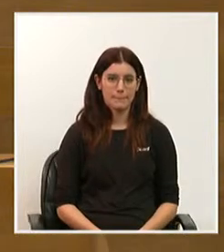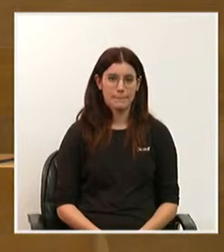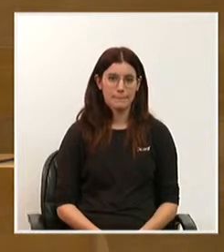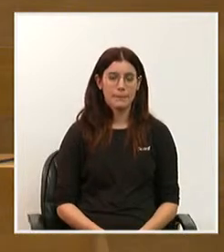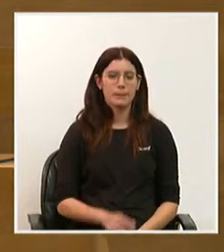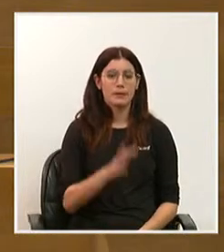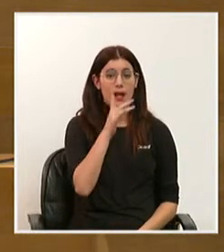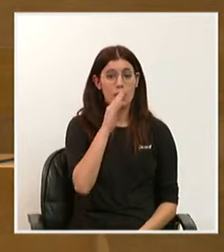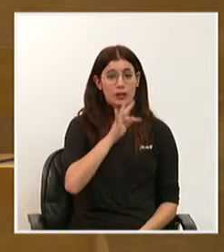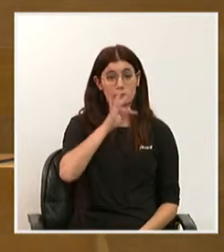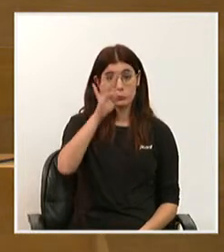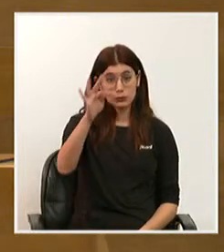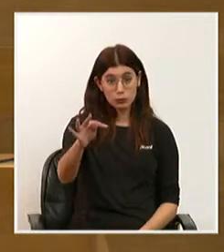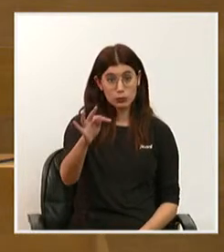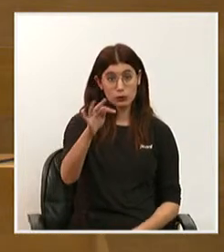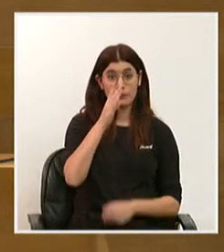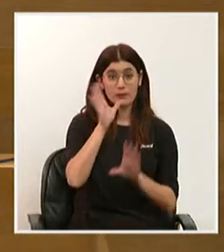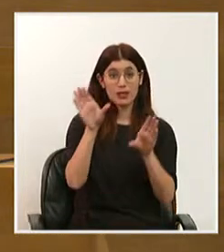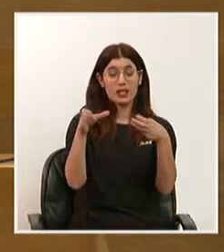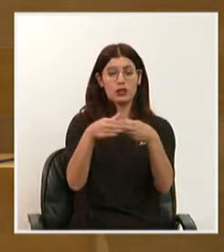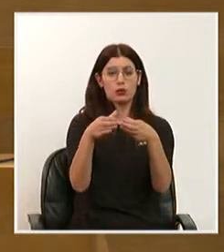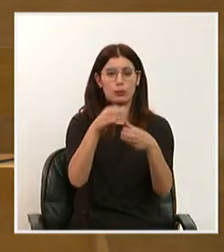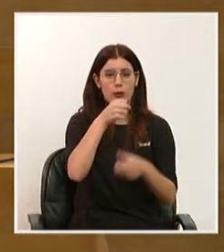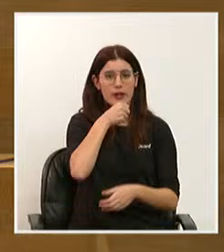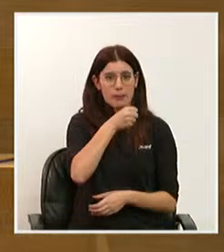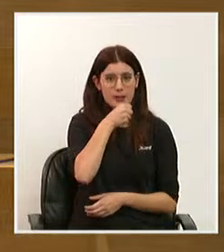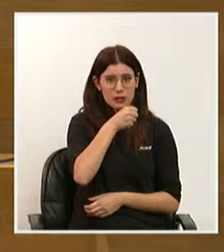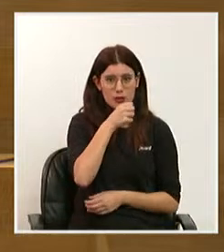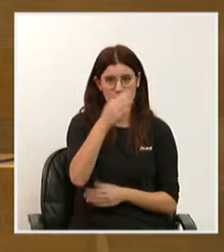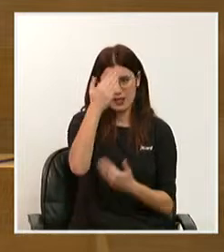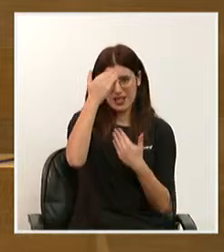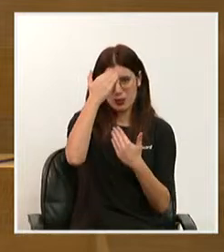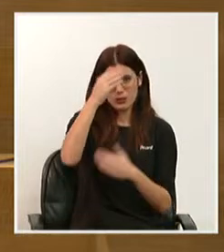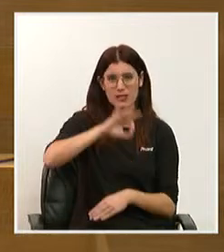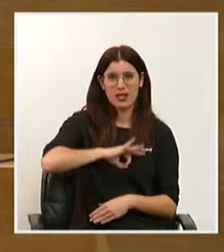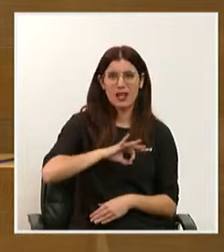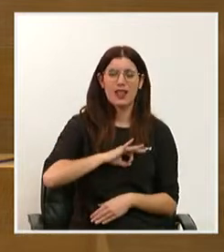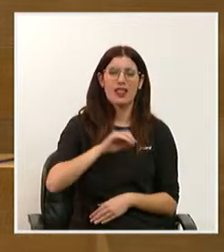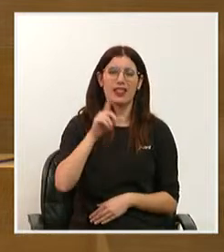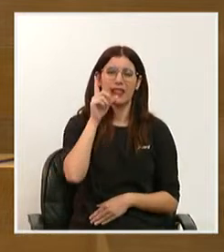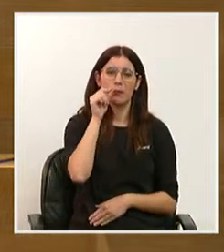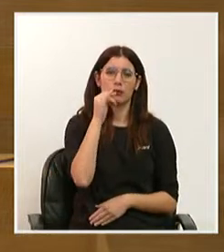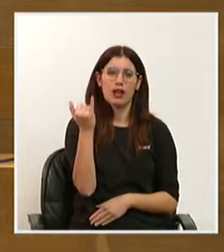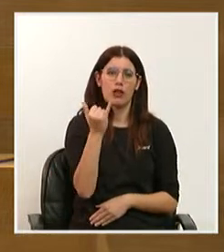tiene la palabra ahora por el grupo parlamentario socialista el ilustre diputado José Luis